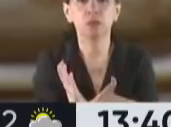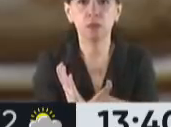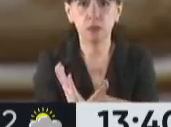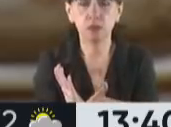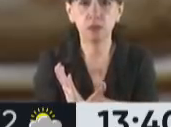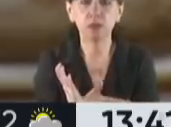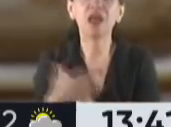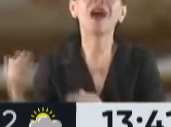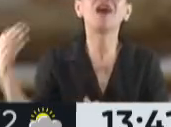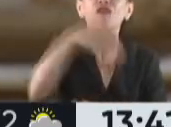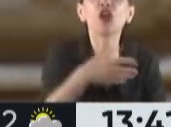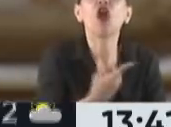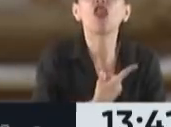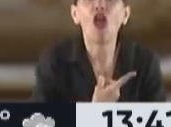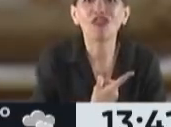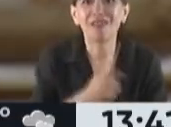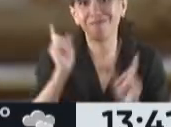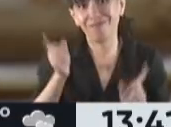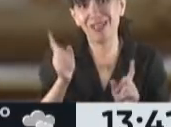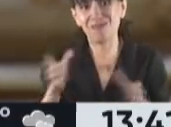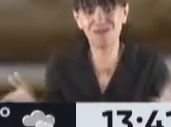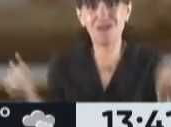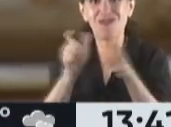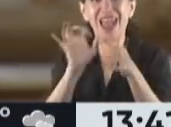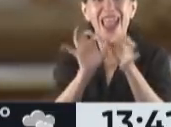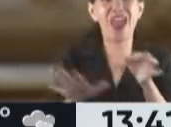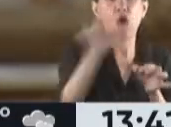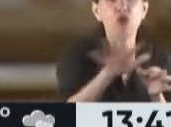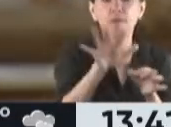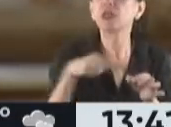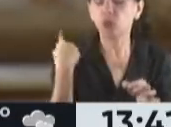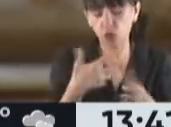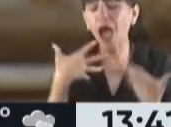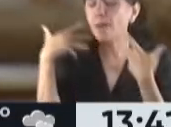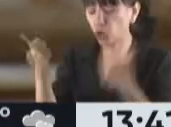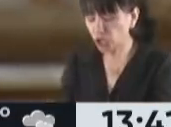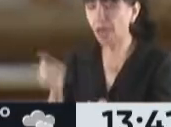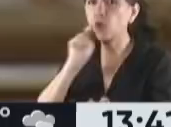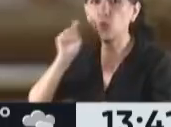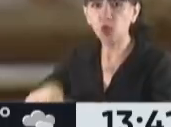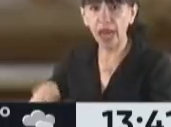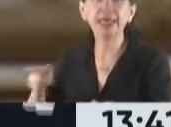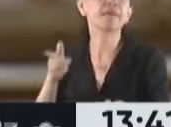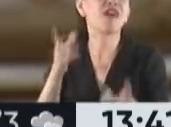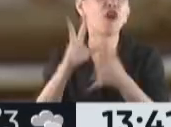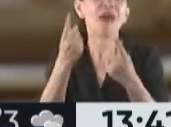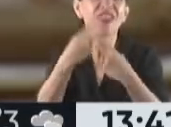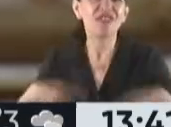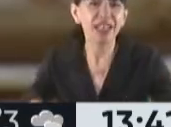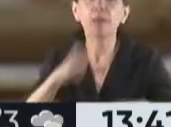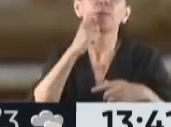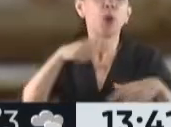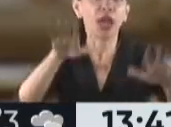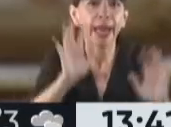Unión Europea. Así que apoyamos a Ucrania en muchos ámbitos distintos. Por ejemplo, también apoyamos a Ucrania a